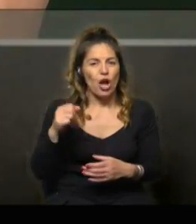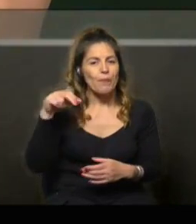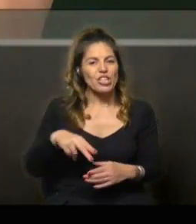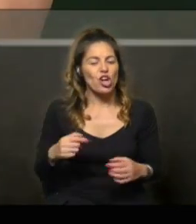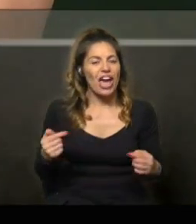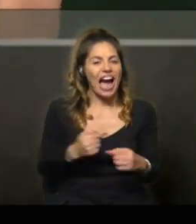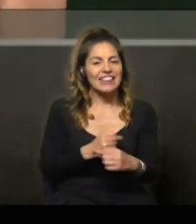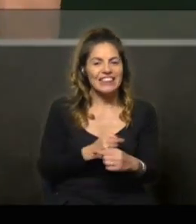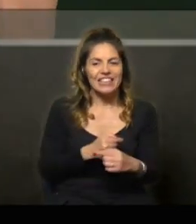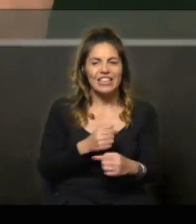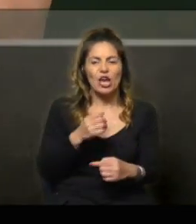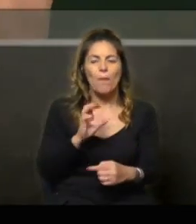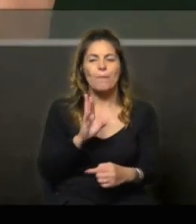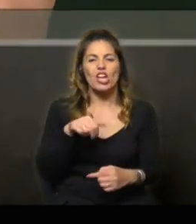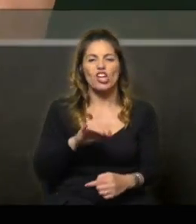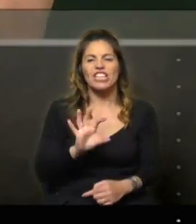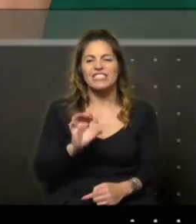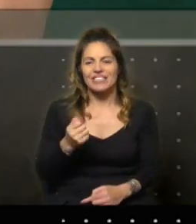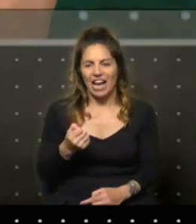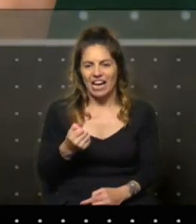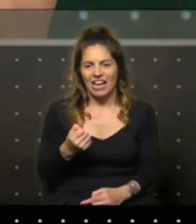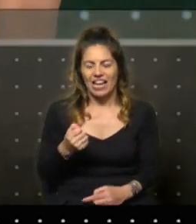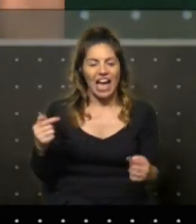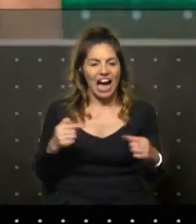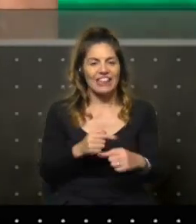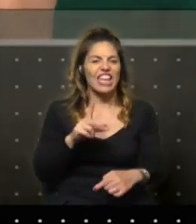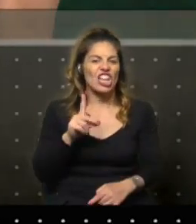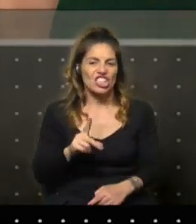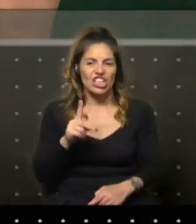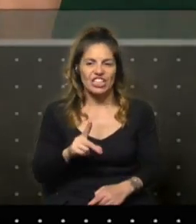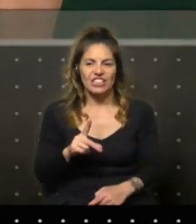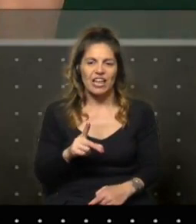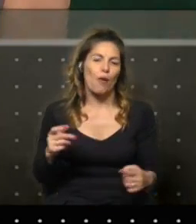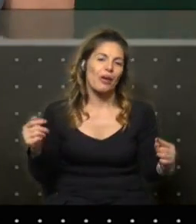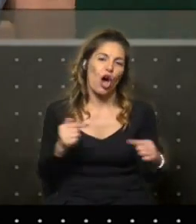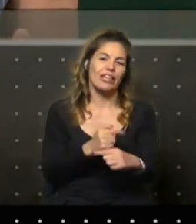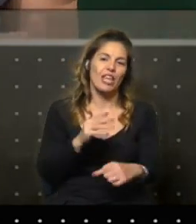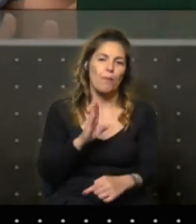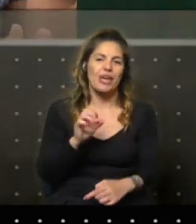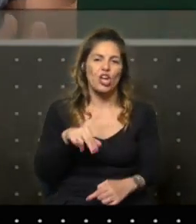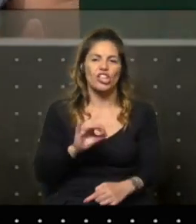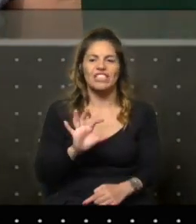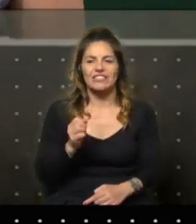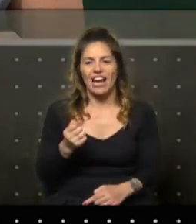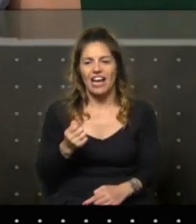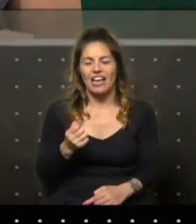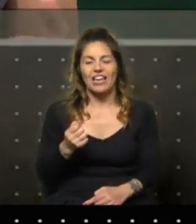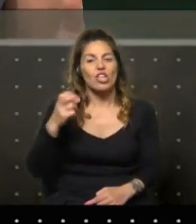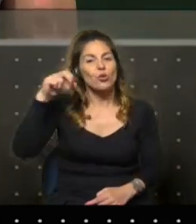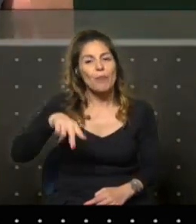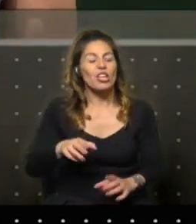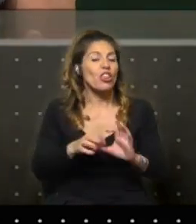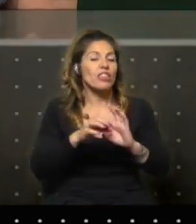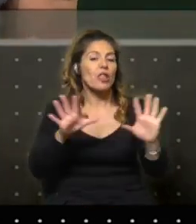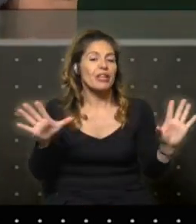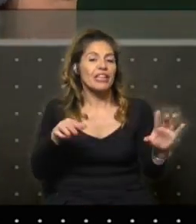peronista sin duda muy antiperonista y sobre todo anti kisnerista pero an peronista y una posición que fue independiente